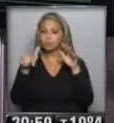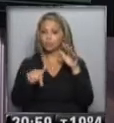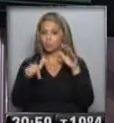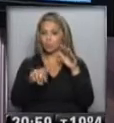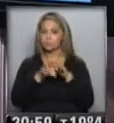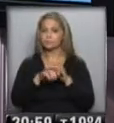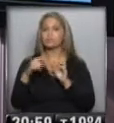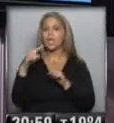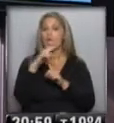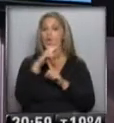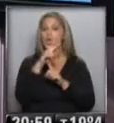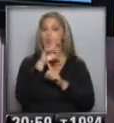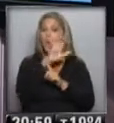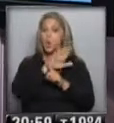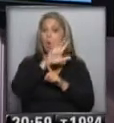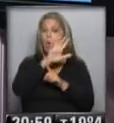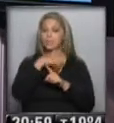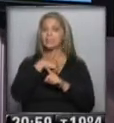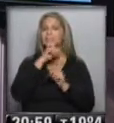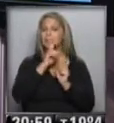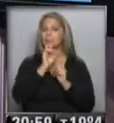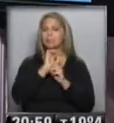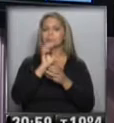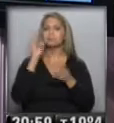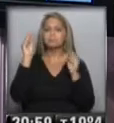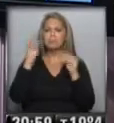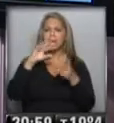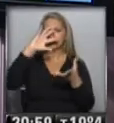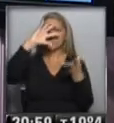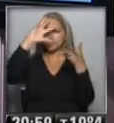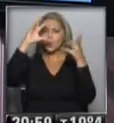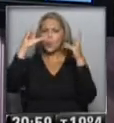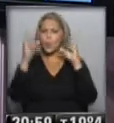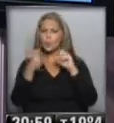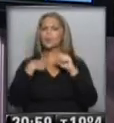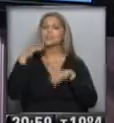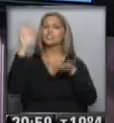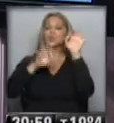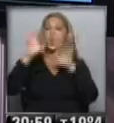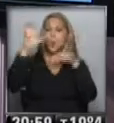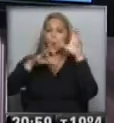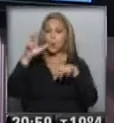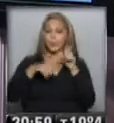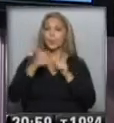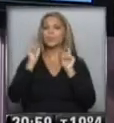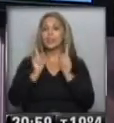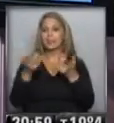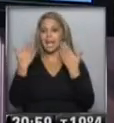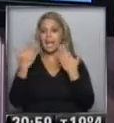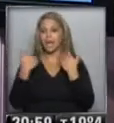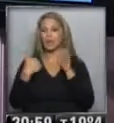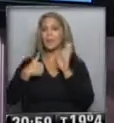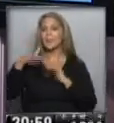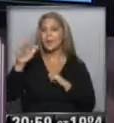región. En el noroeste argentino desmejora el tiempo allí también, aumentos temporarios de nubosidad, precipitaciones en forma aislada, pero con calor, máximas